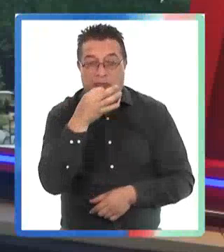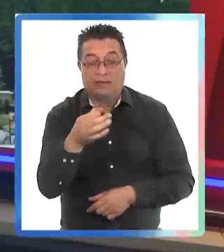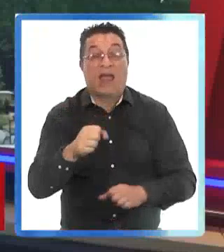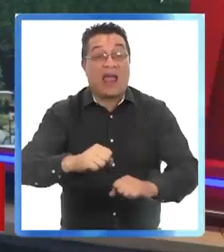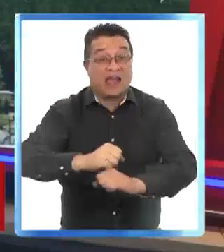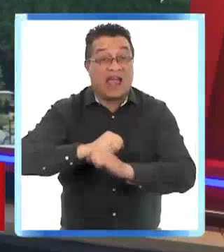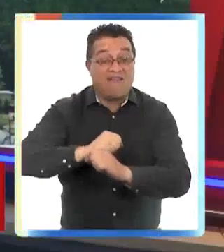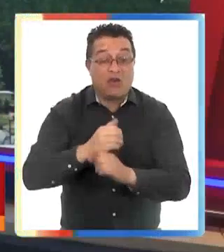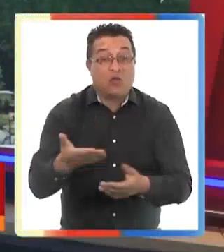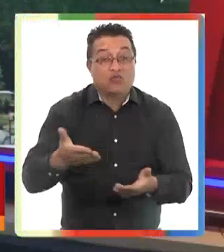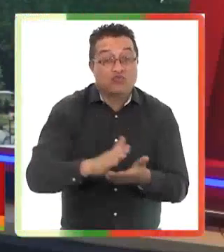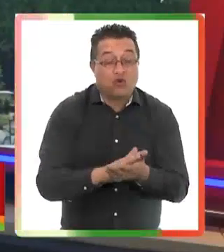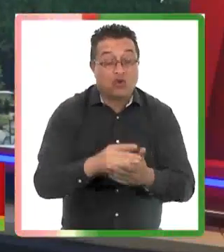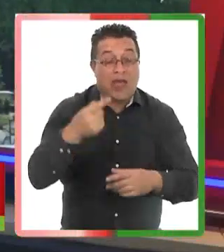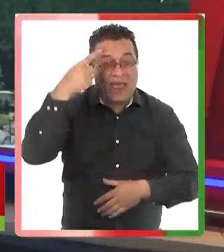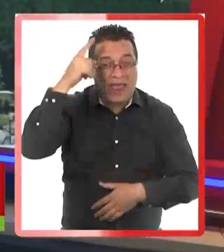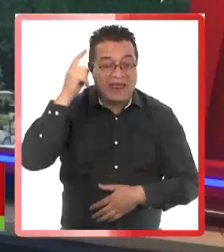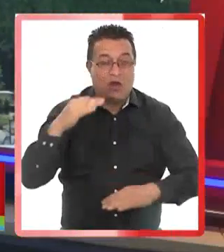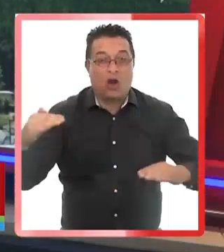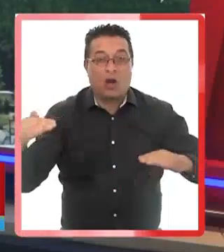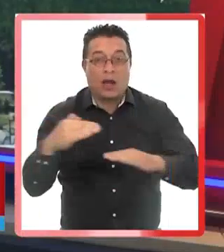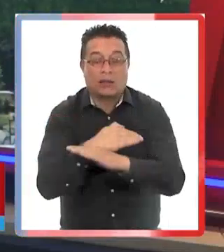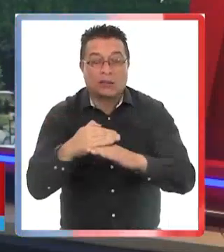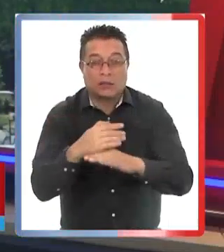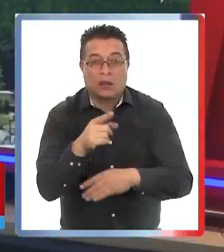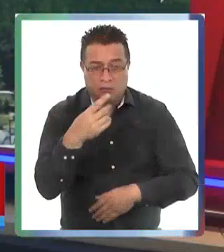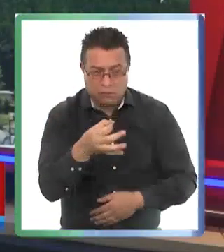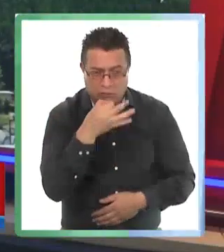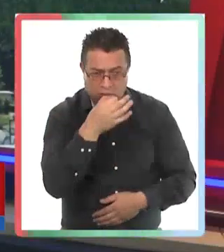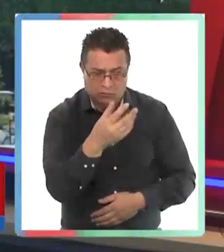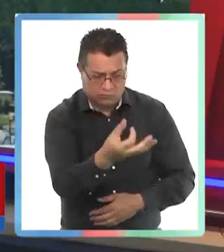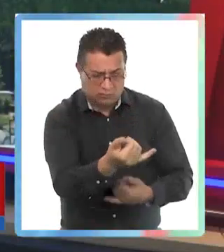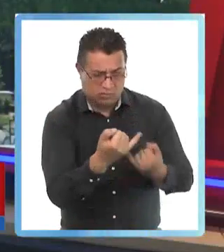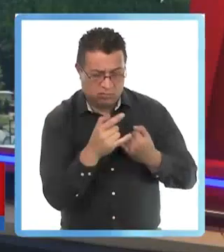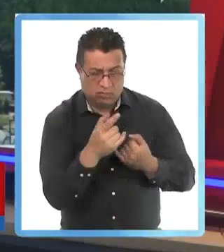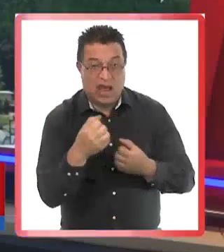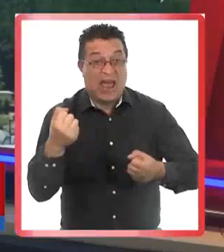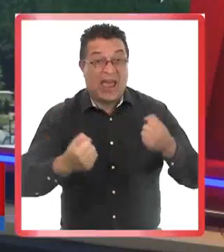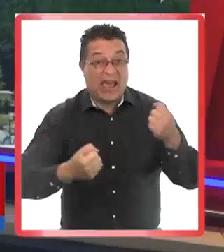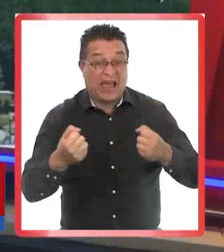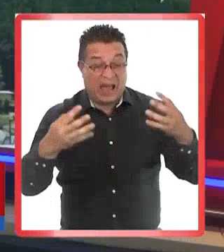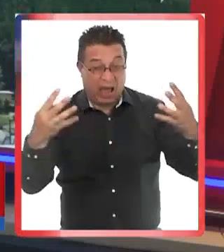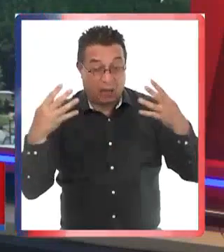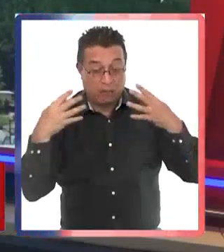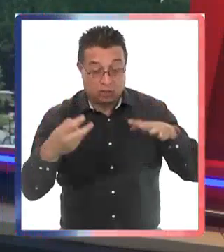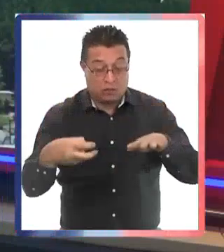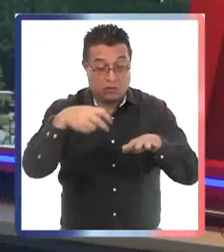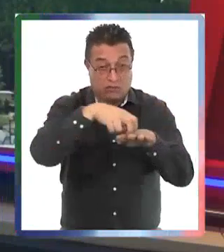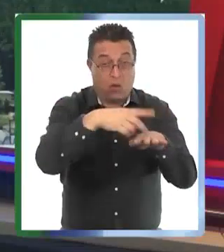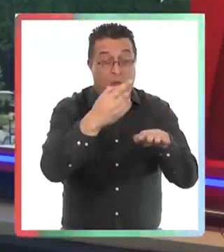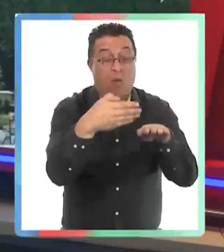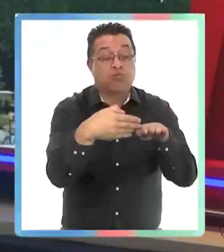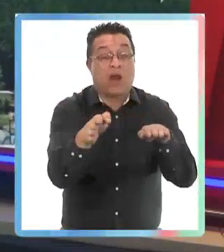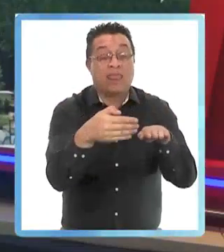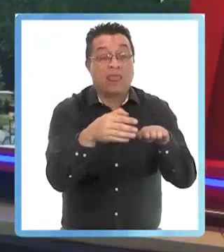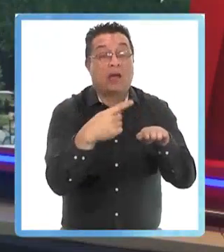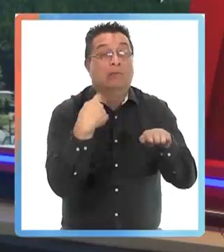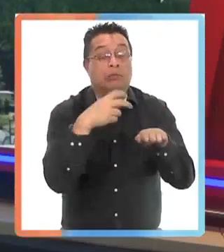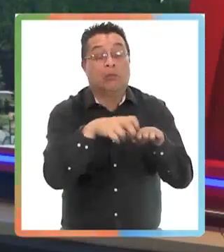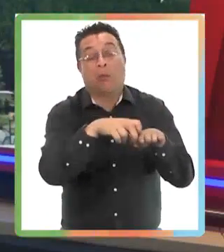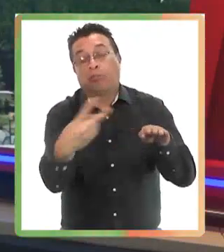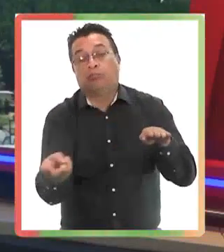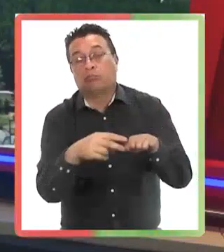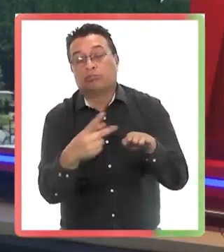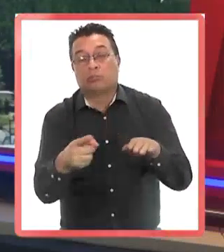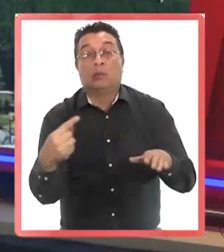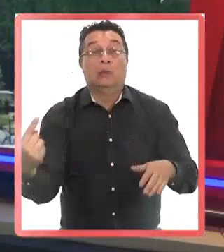El Peñasco reportaron caballos muertos y heridos en la carretera. Los primeros antecedentes indican que al camión que los trasladaba se le abrió